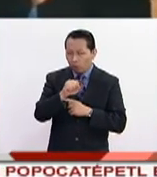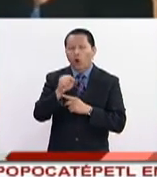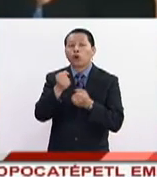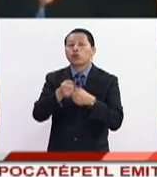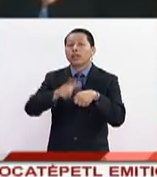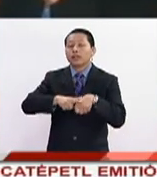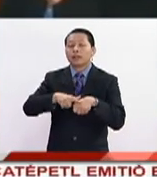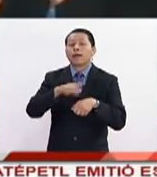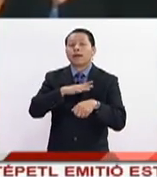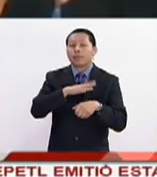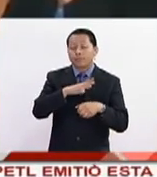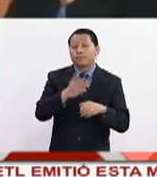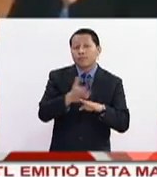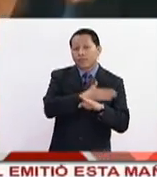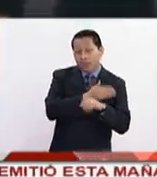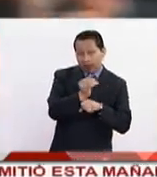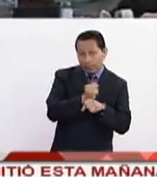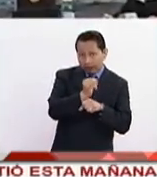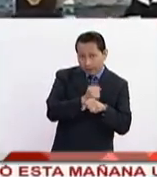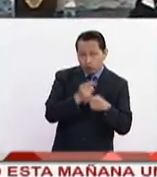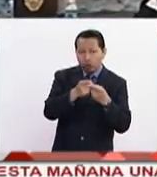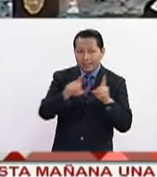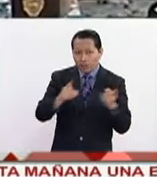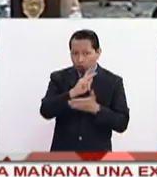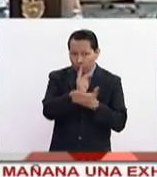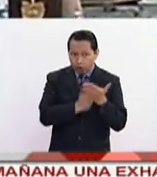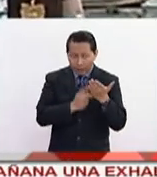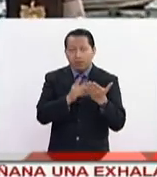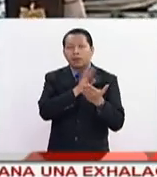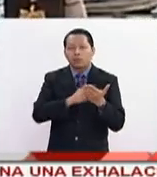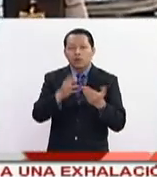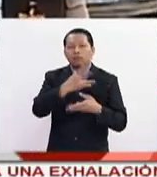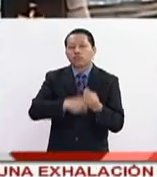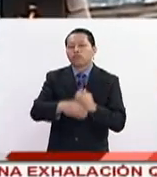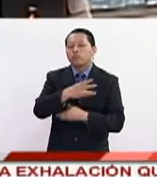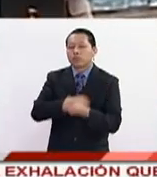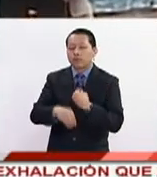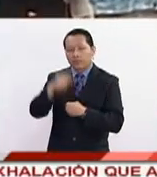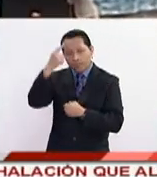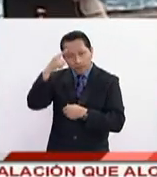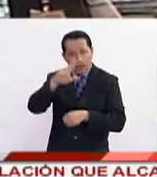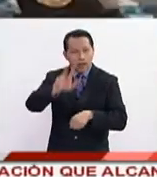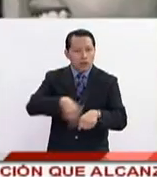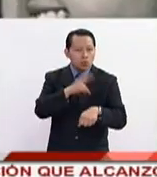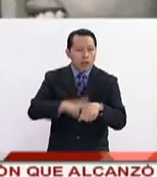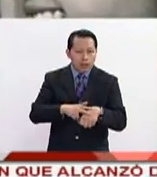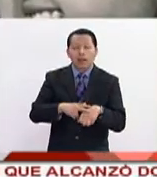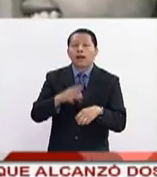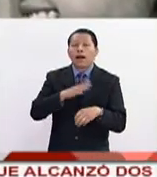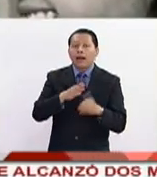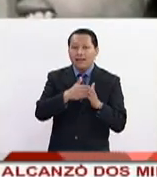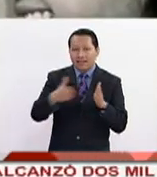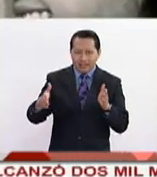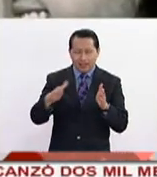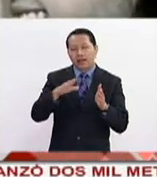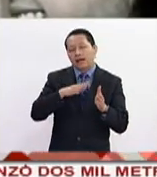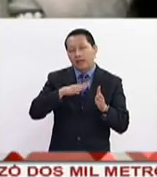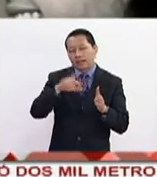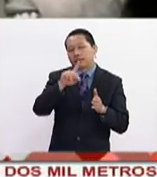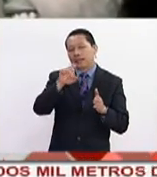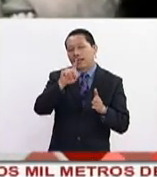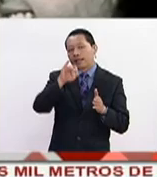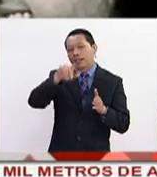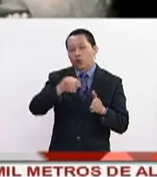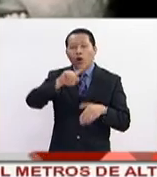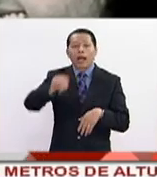94 coordinó el programa de investigación y desarrollo rural de aprovechamiento integral de recursos naturales. Durante el sexenio de Ernesto Zedillo ya fue